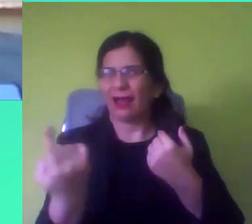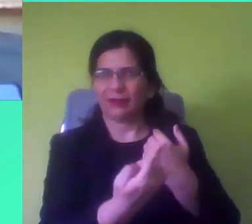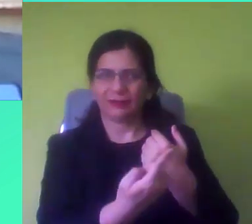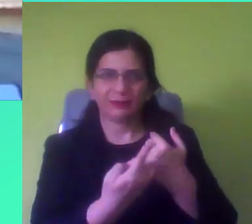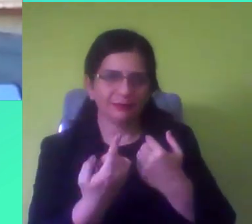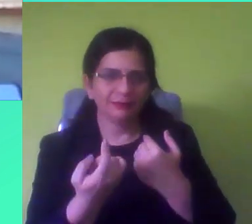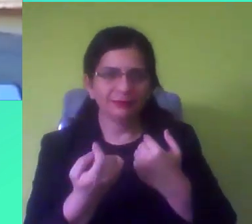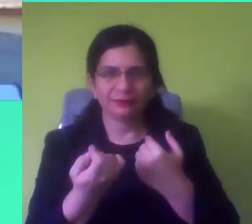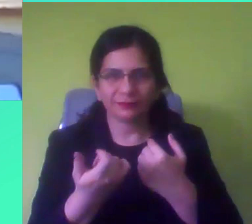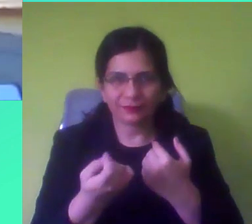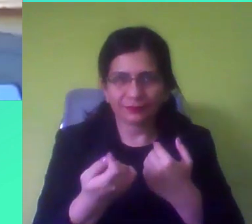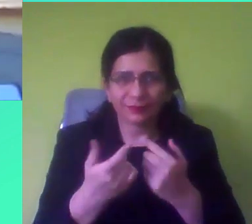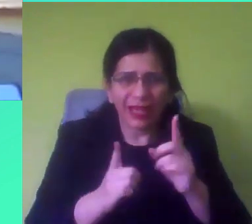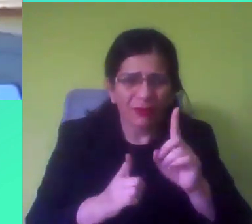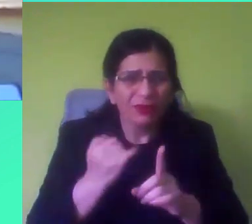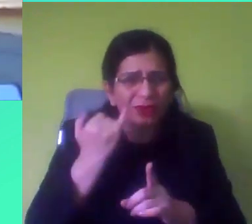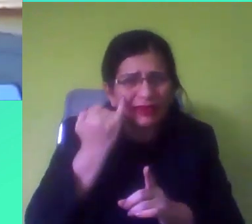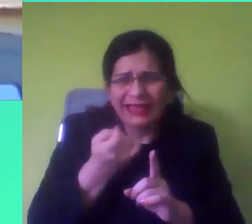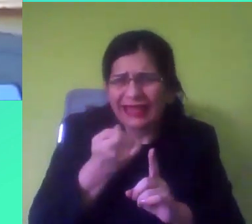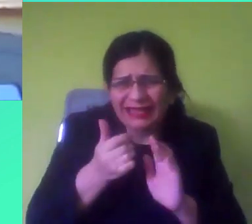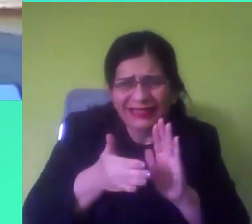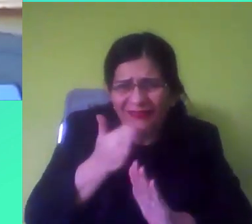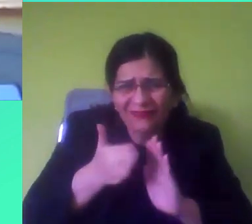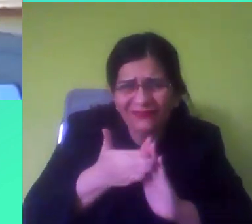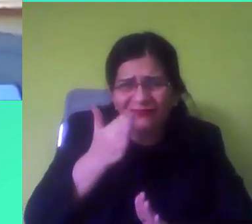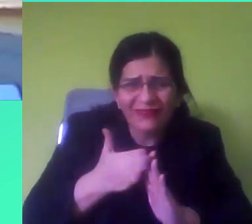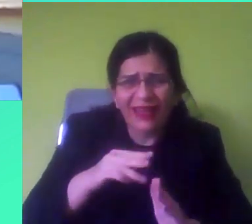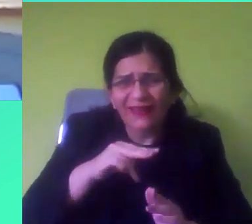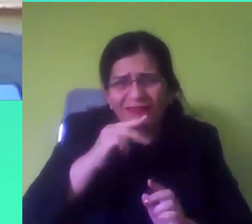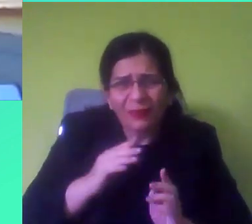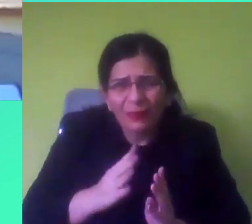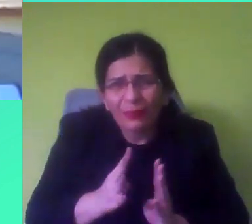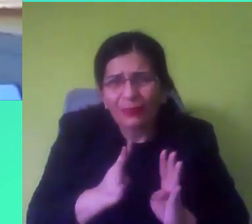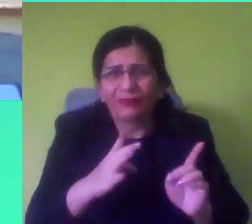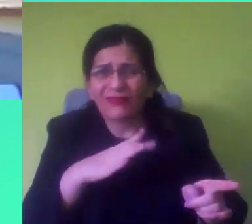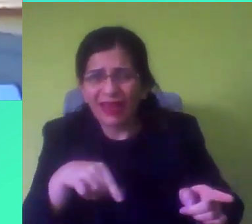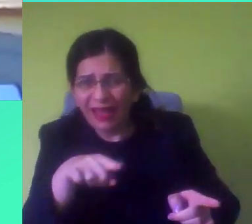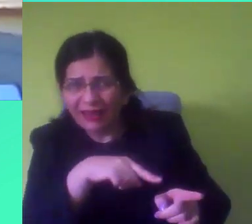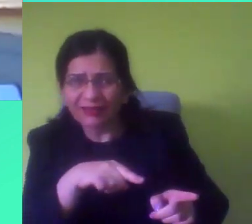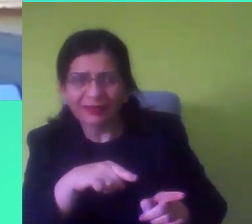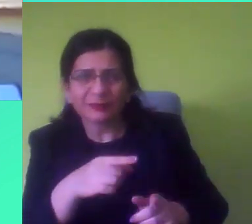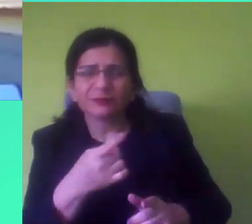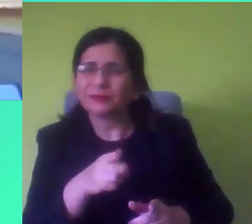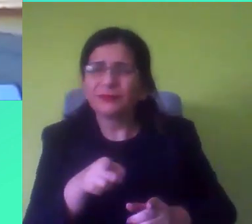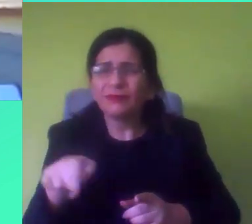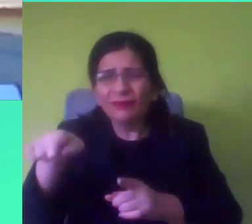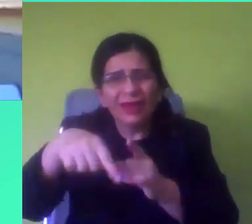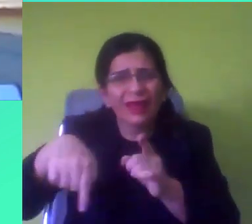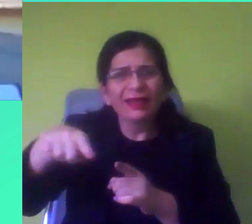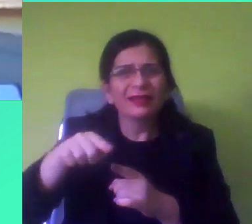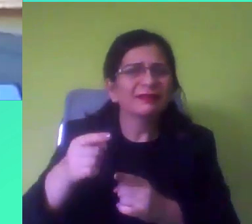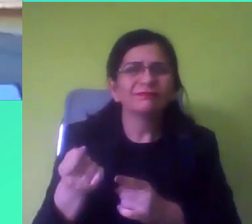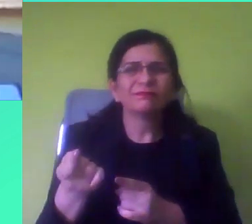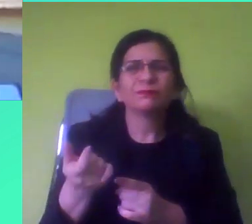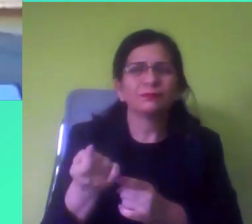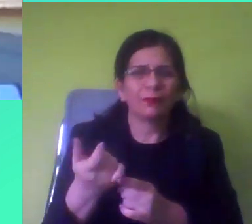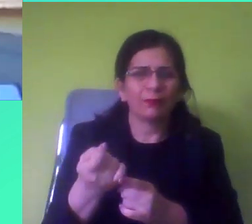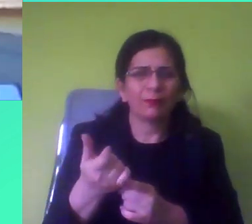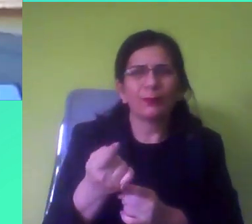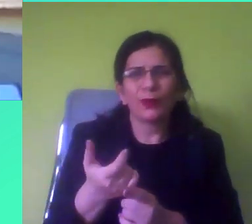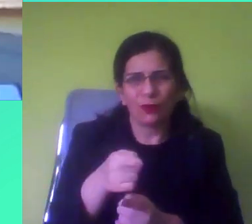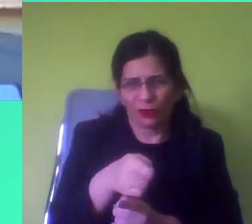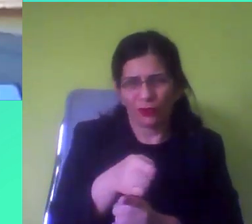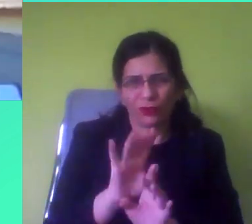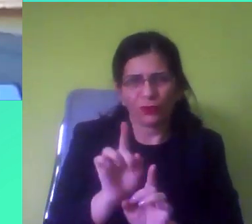al límite de la vegetación, es muy poco probable que encontremos permafrost. ¿Por qué? Porque las zonas frías van a estar